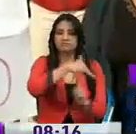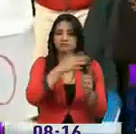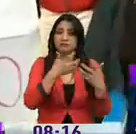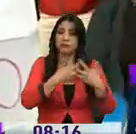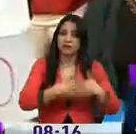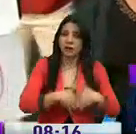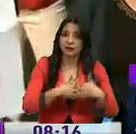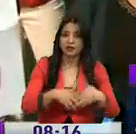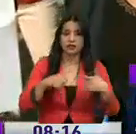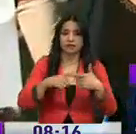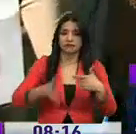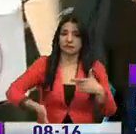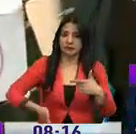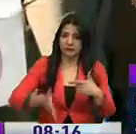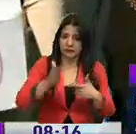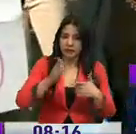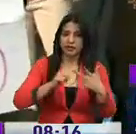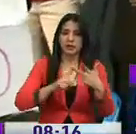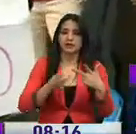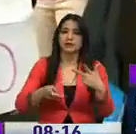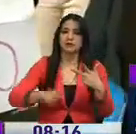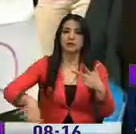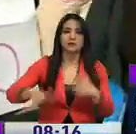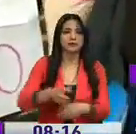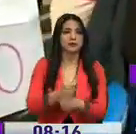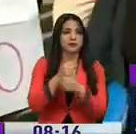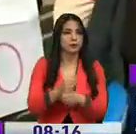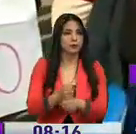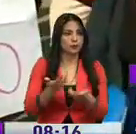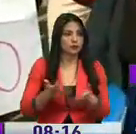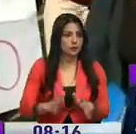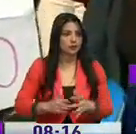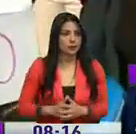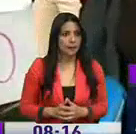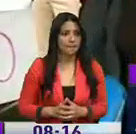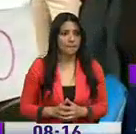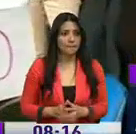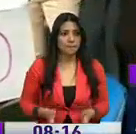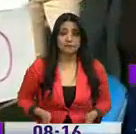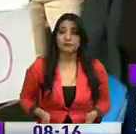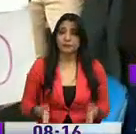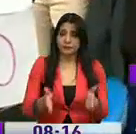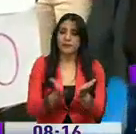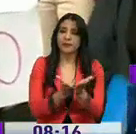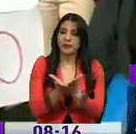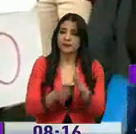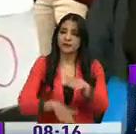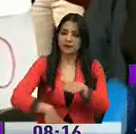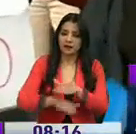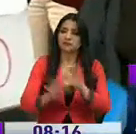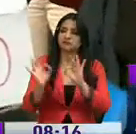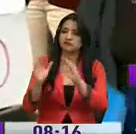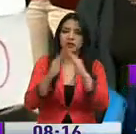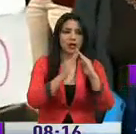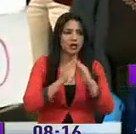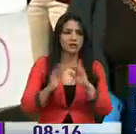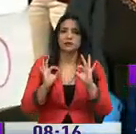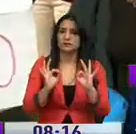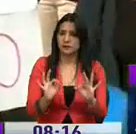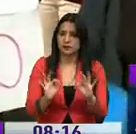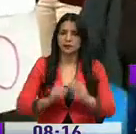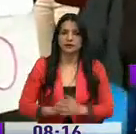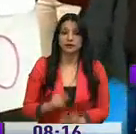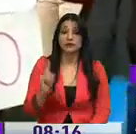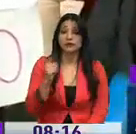es terrible, y también el tema del adoquinado. Es una vía que ya cuenta con los servicios básicos, todo el sector es debidamente legal, así que